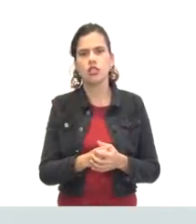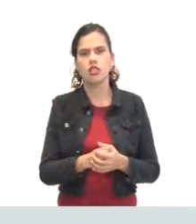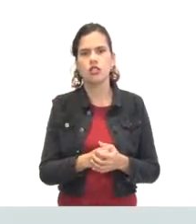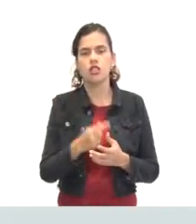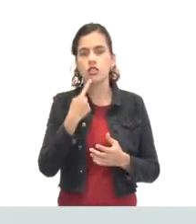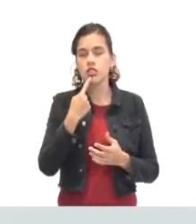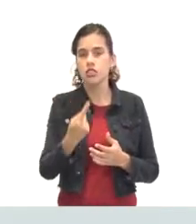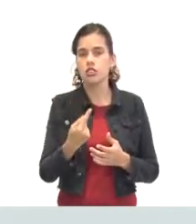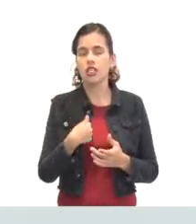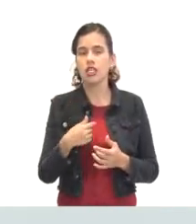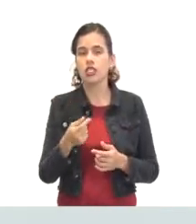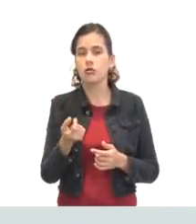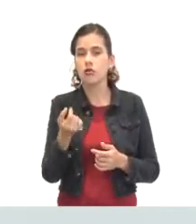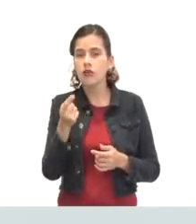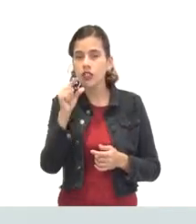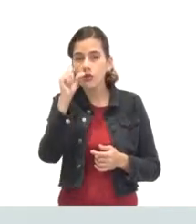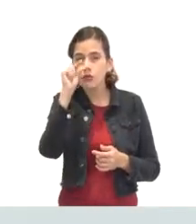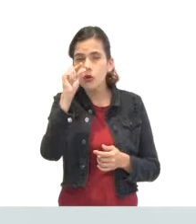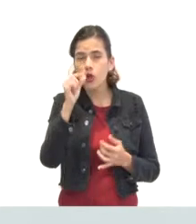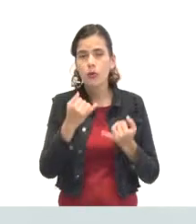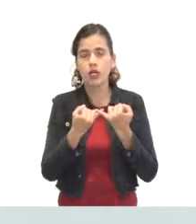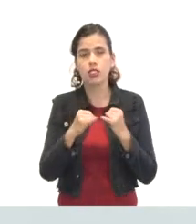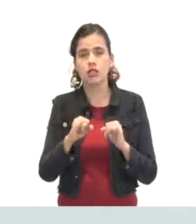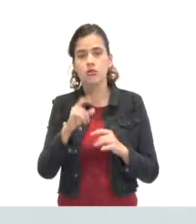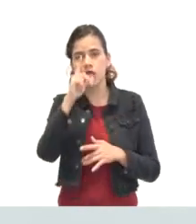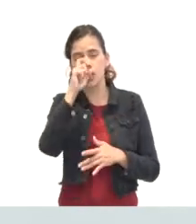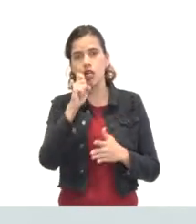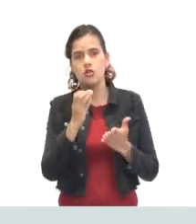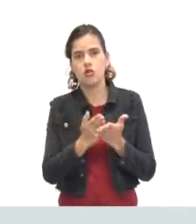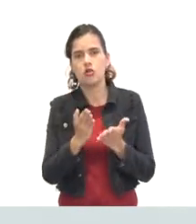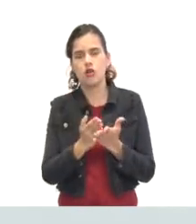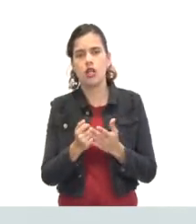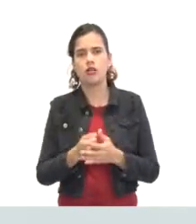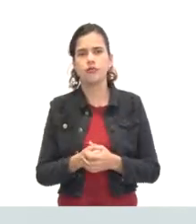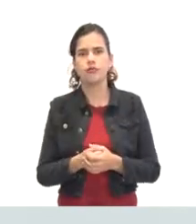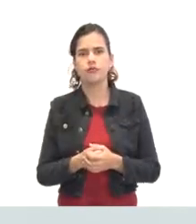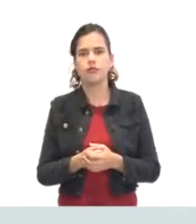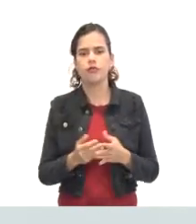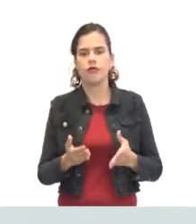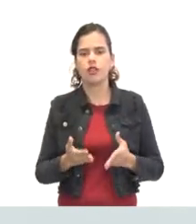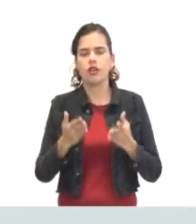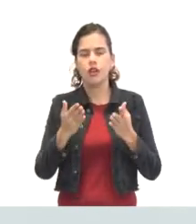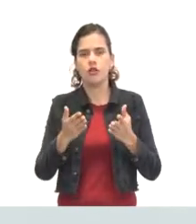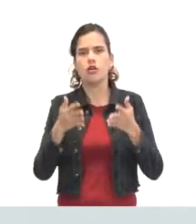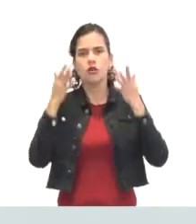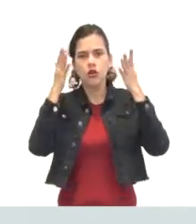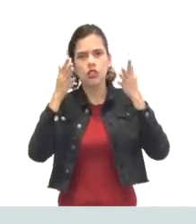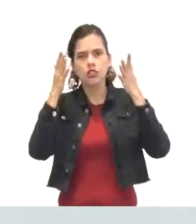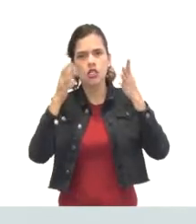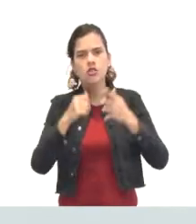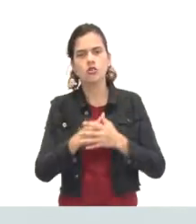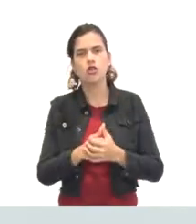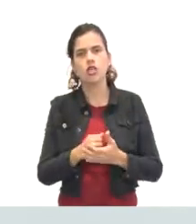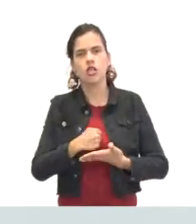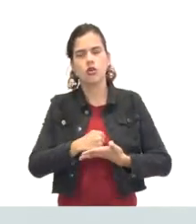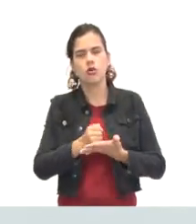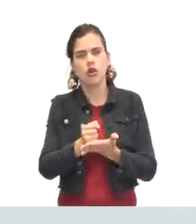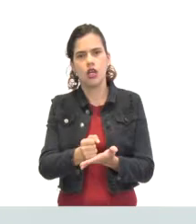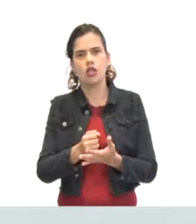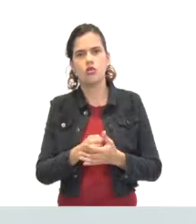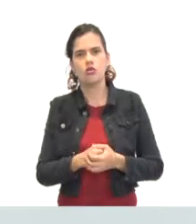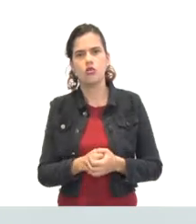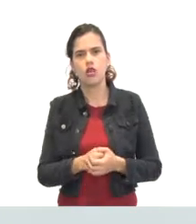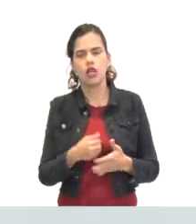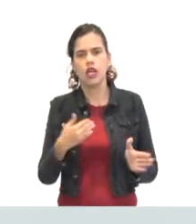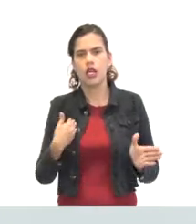resaltar que estamos casi cerrando el año escolar. Para ello vamos a dar algunas recomendaciones que nos van a ayudar a que